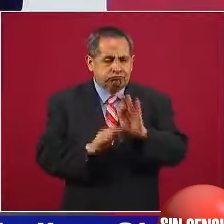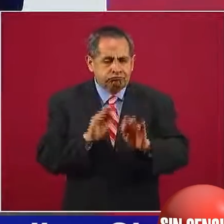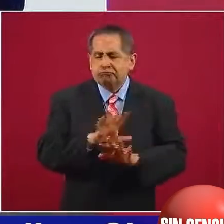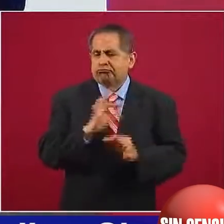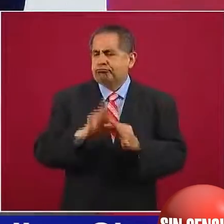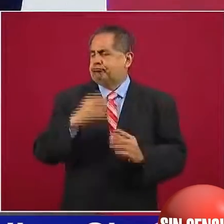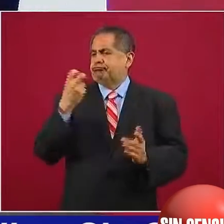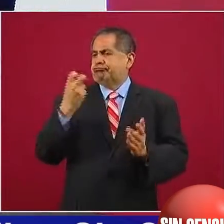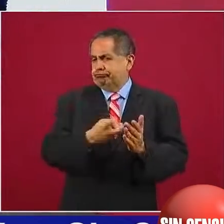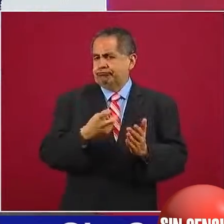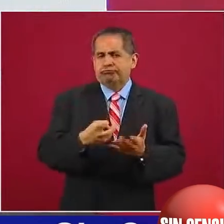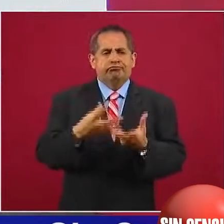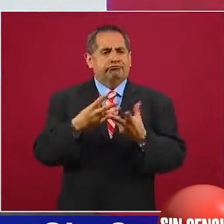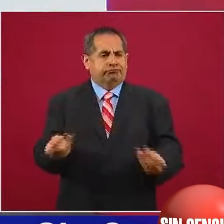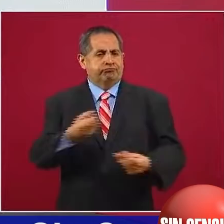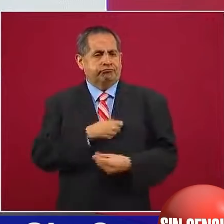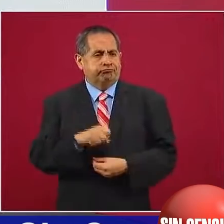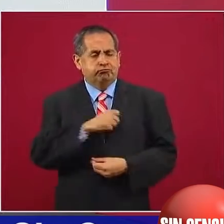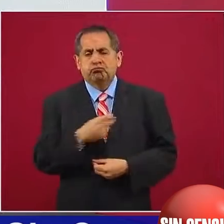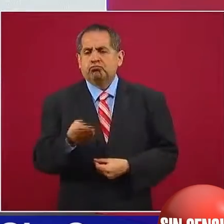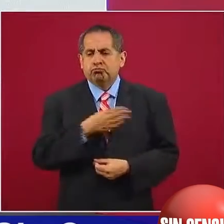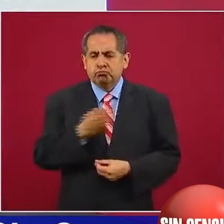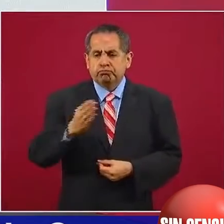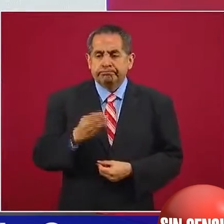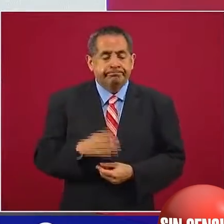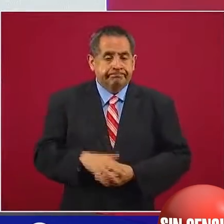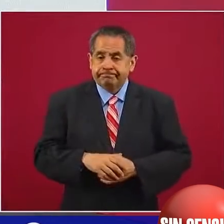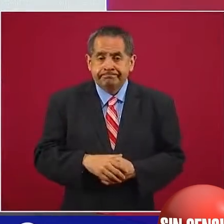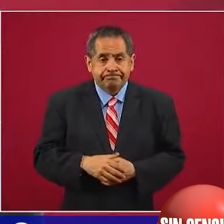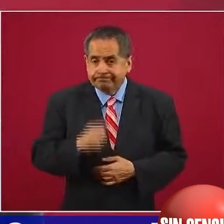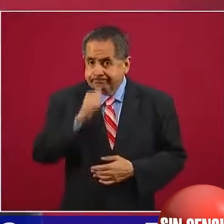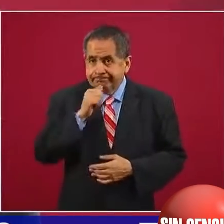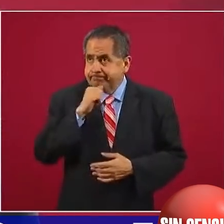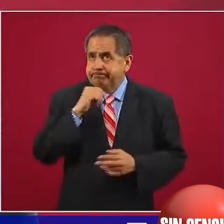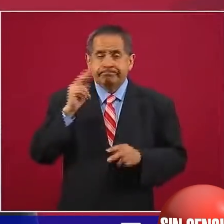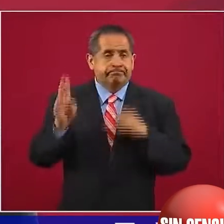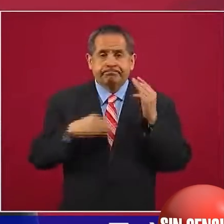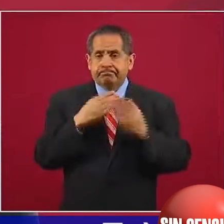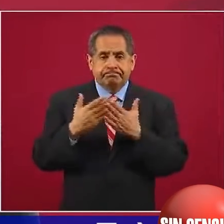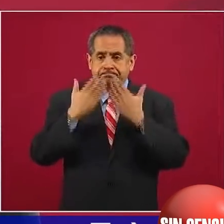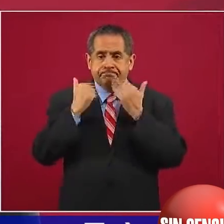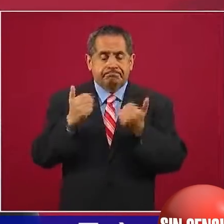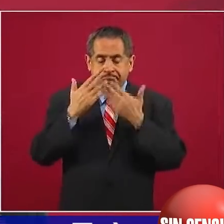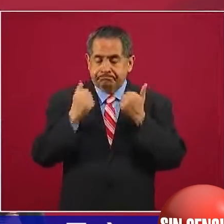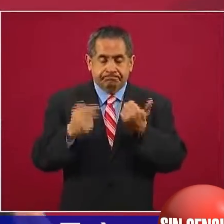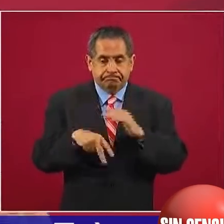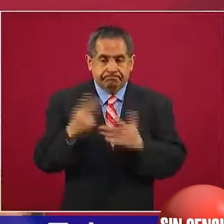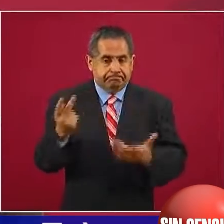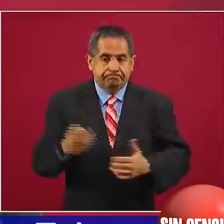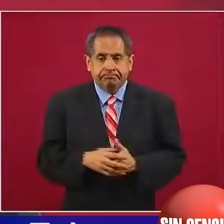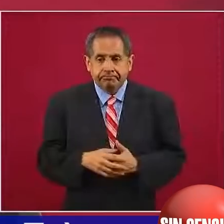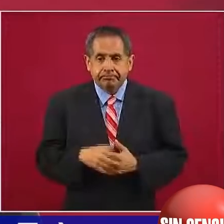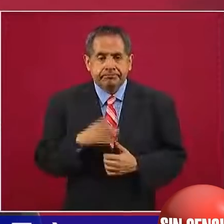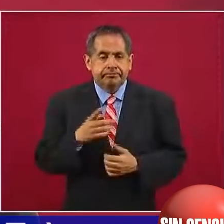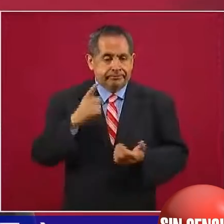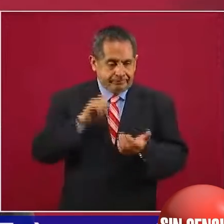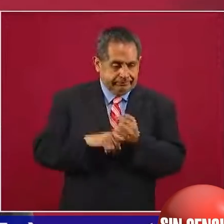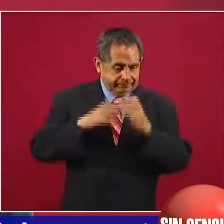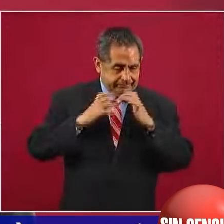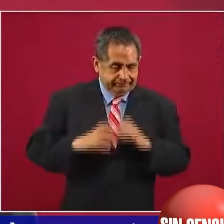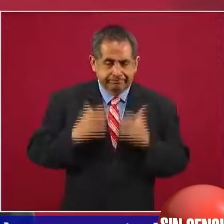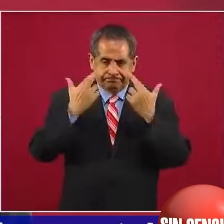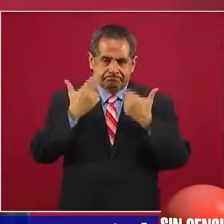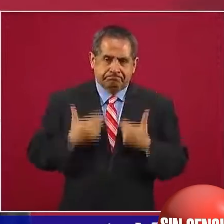efecto sustancial en reducir la mortalidad por este virus, en la parte del daño orgánico que